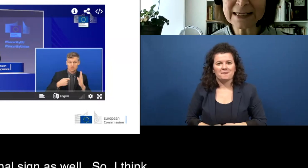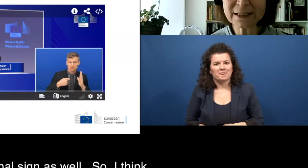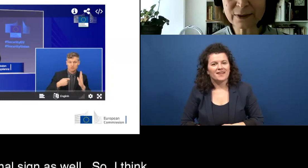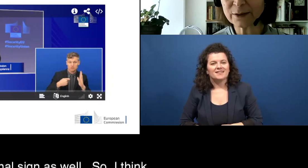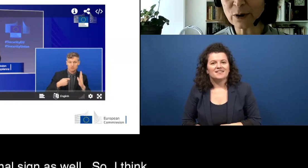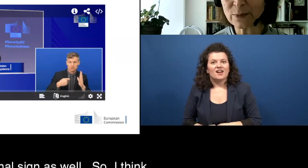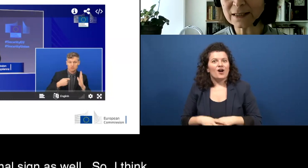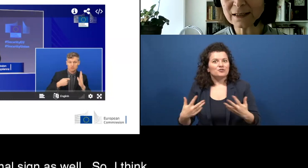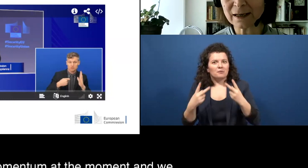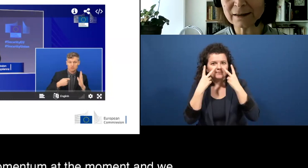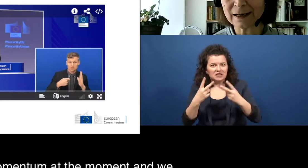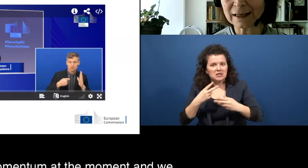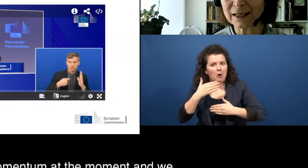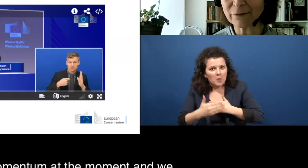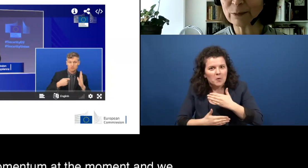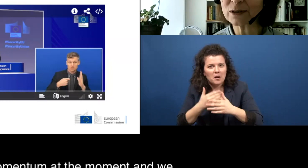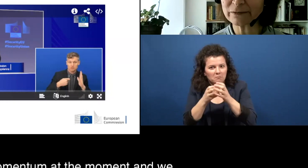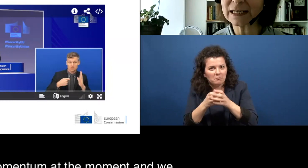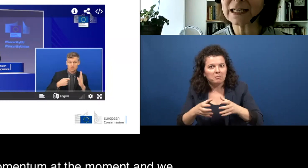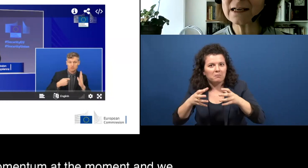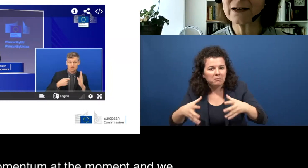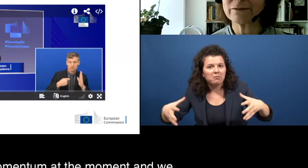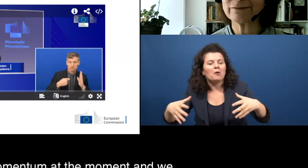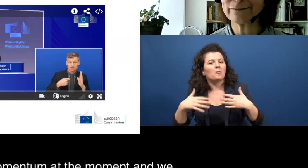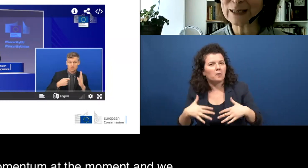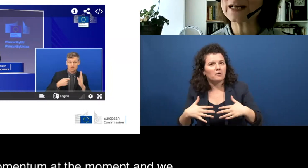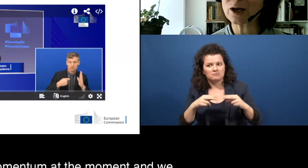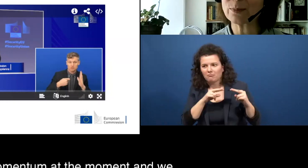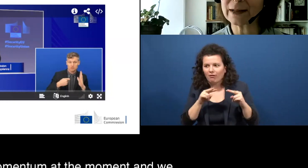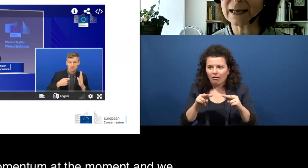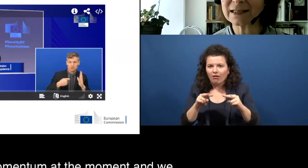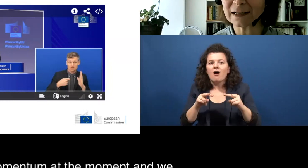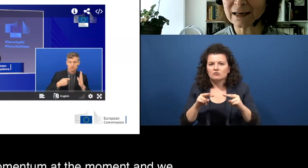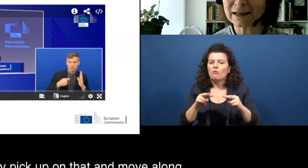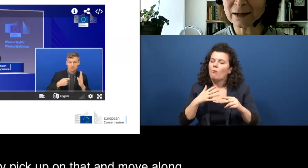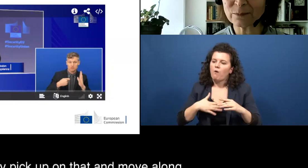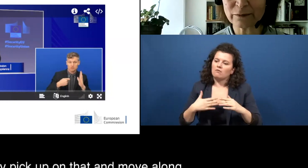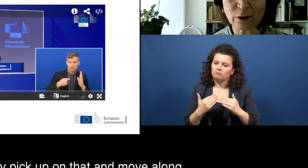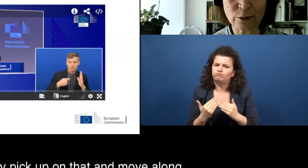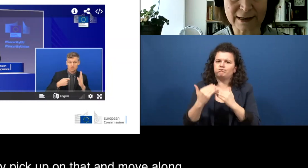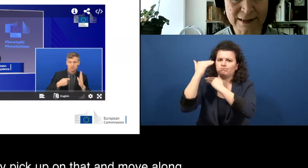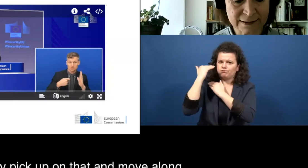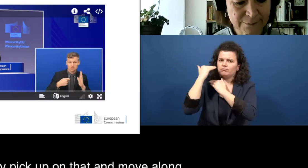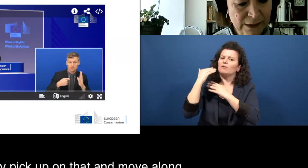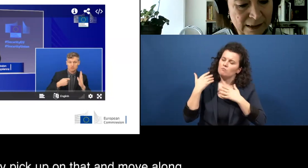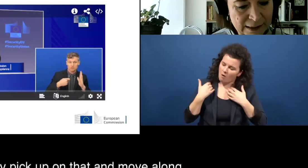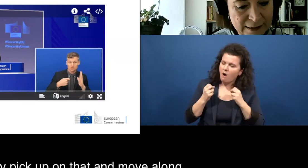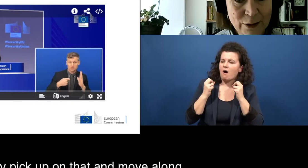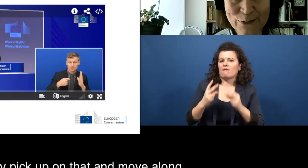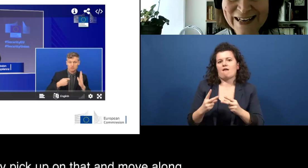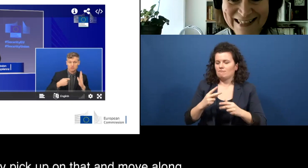signos internacionales. Entonces, creo que en este momento hay un gran impulso para esto y queremos aprovecharlo